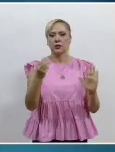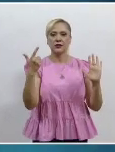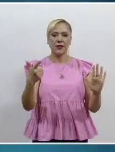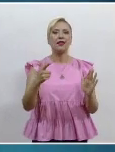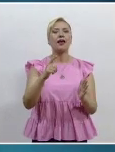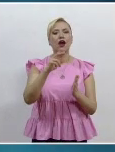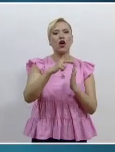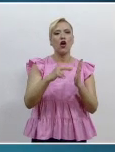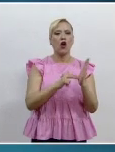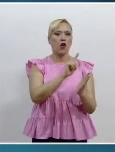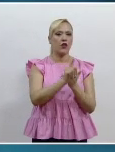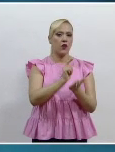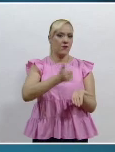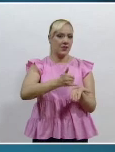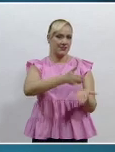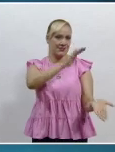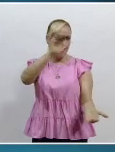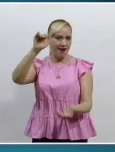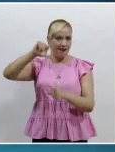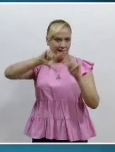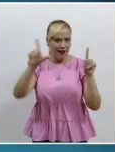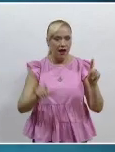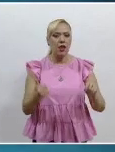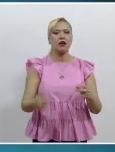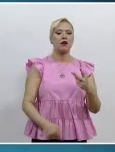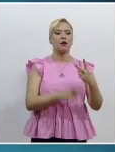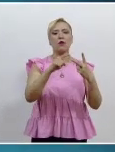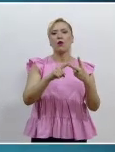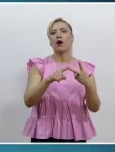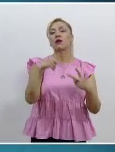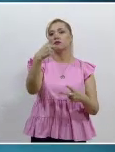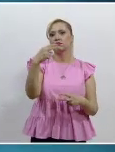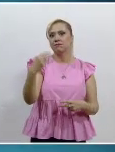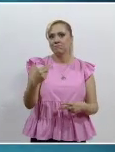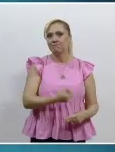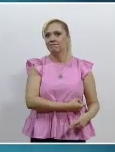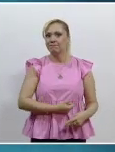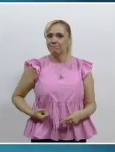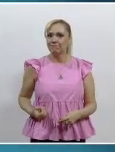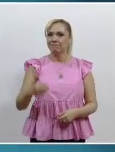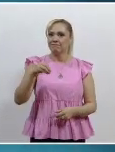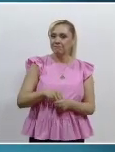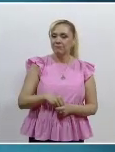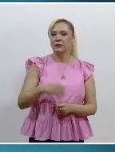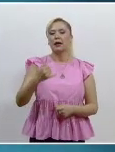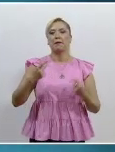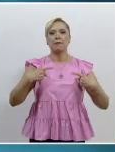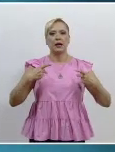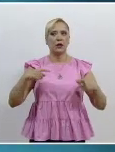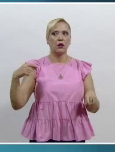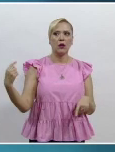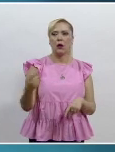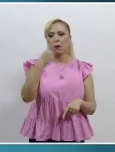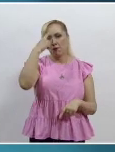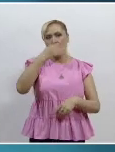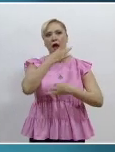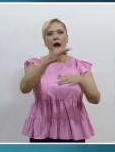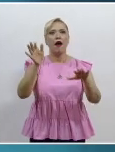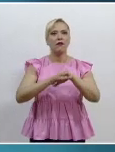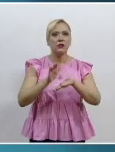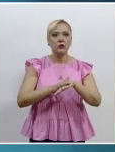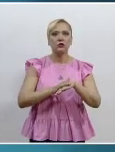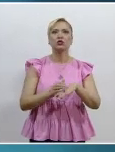de la Federación. Y una más en materia de protección de datos personales y la obligación de personas morales de publicar avisos sobre la